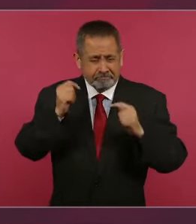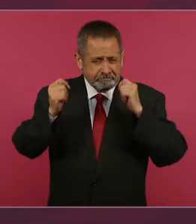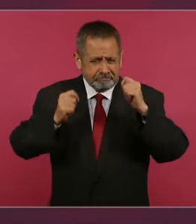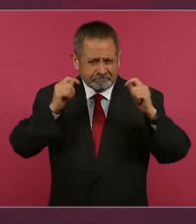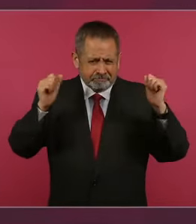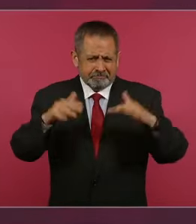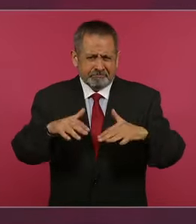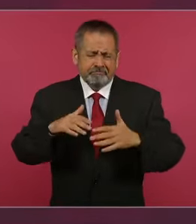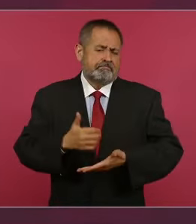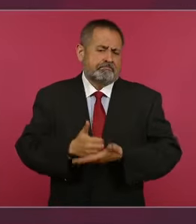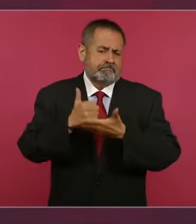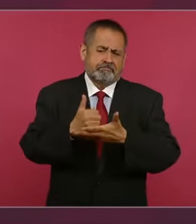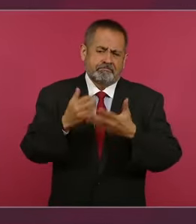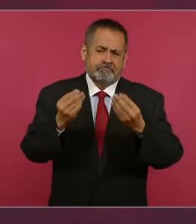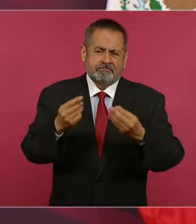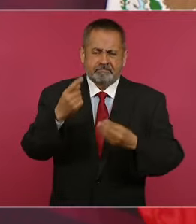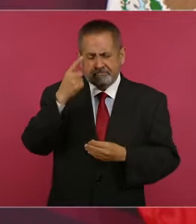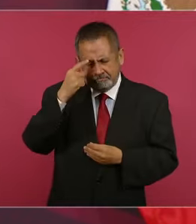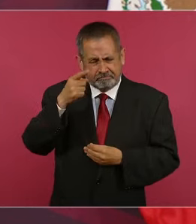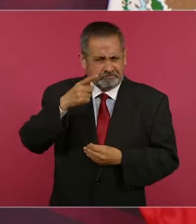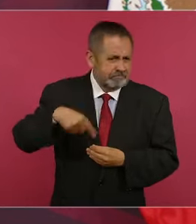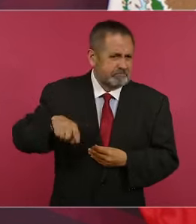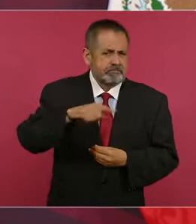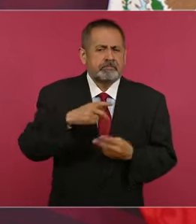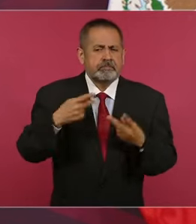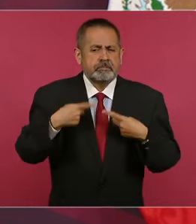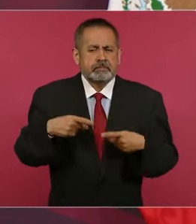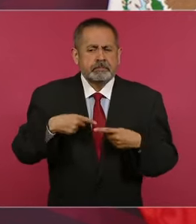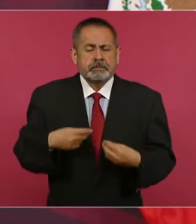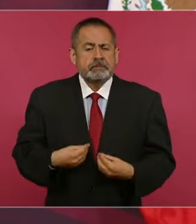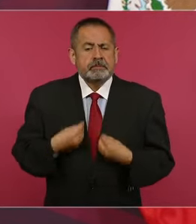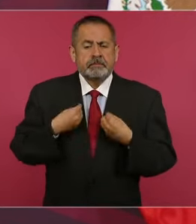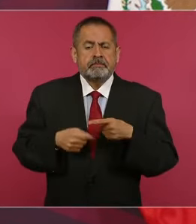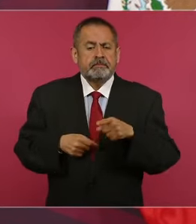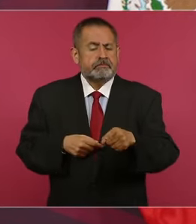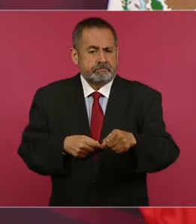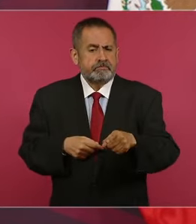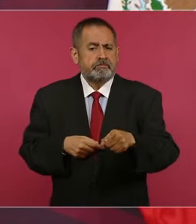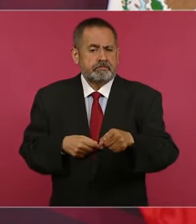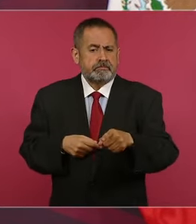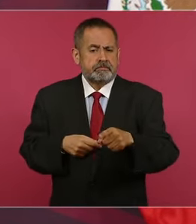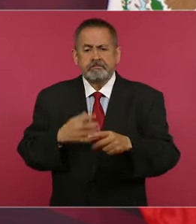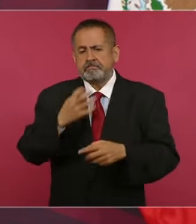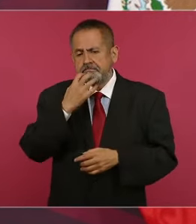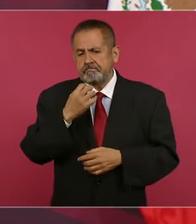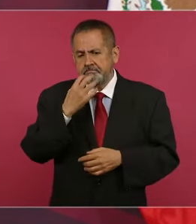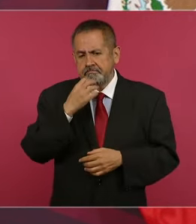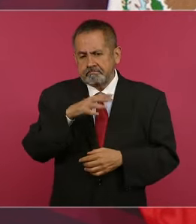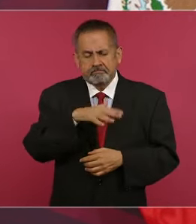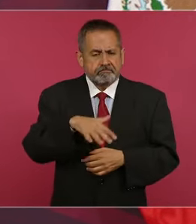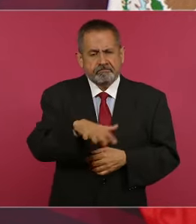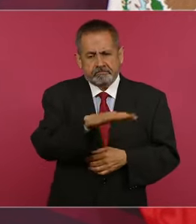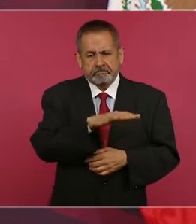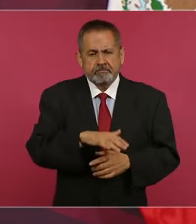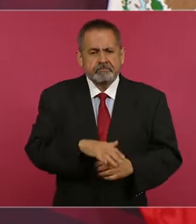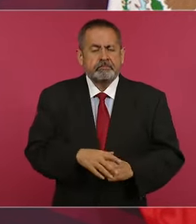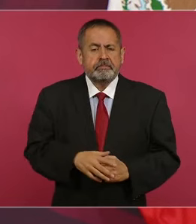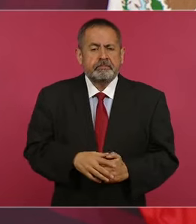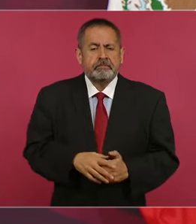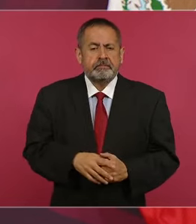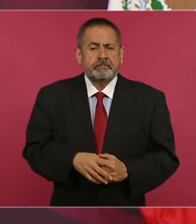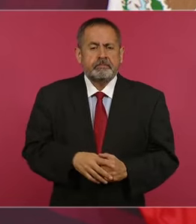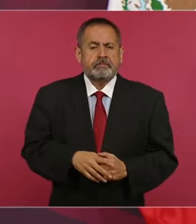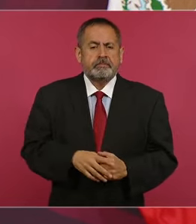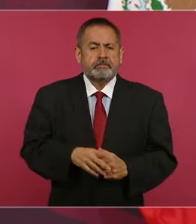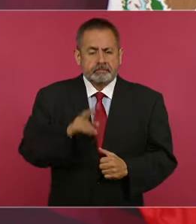mucho a la gente que vive en Tepic, porque